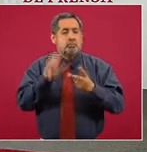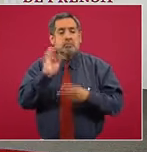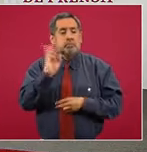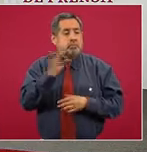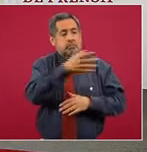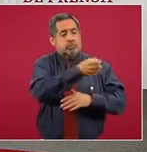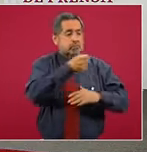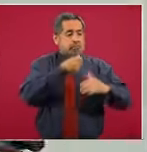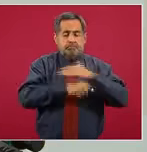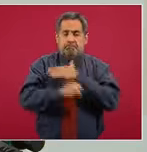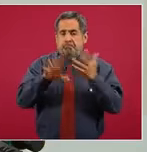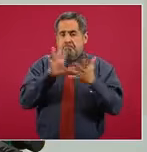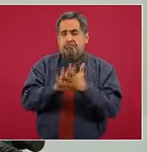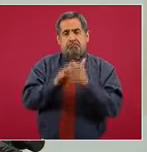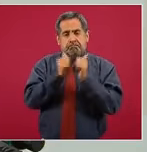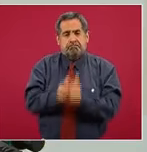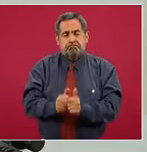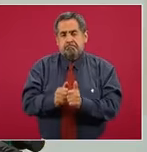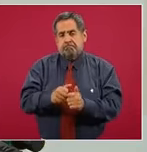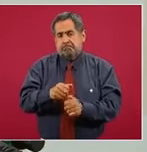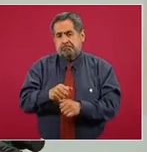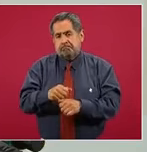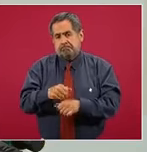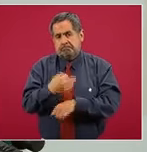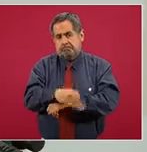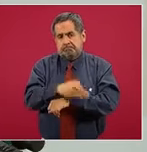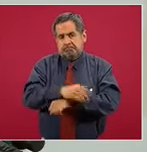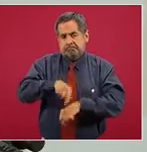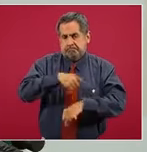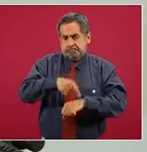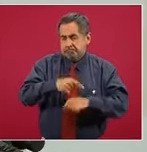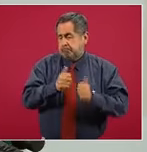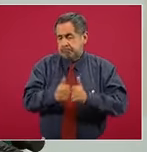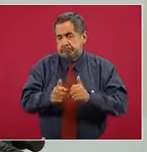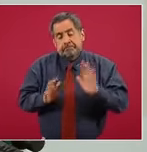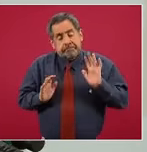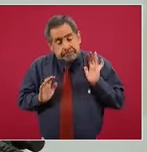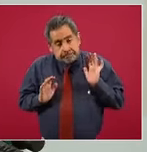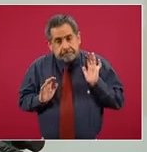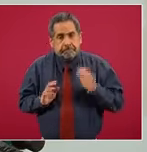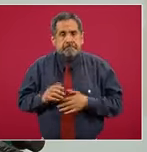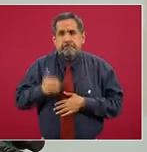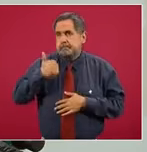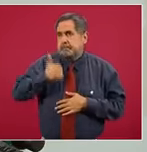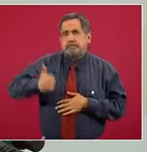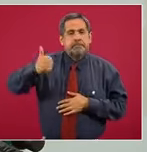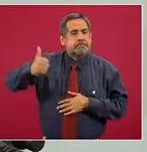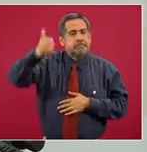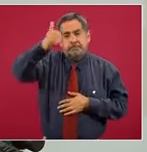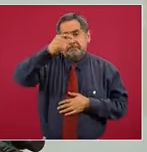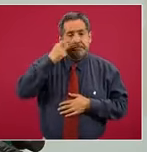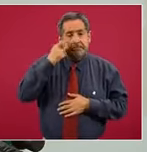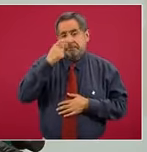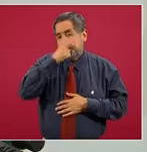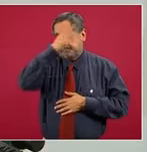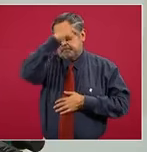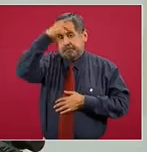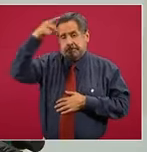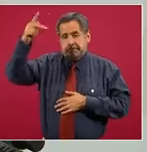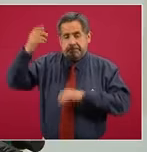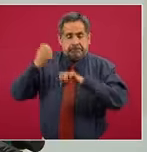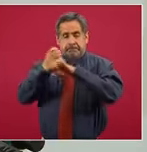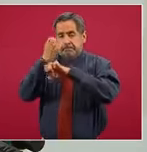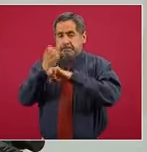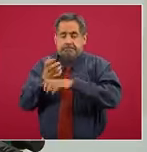tiempo detenidos en la cárcel, pues son medidas que cada una de las